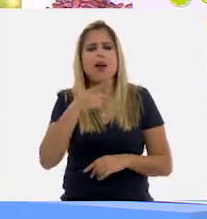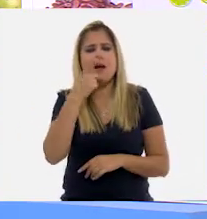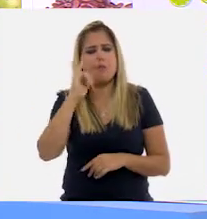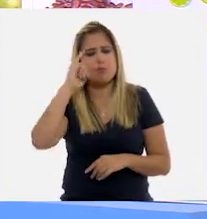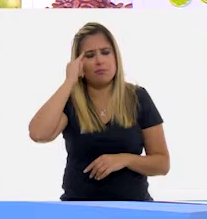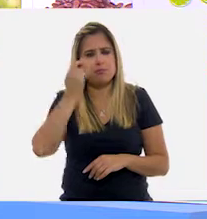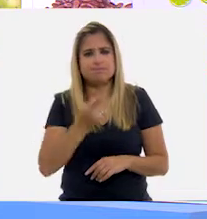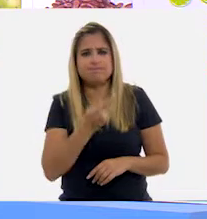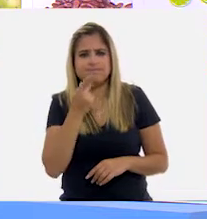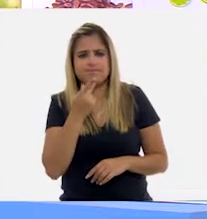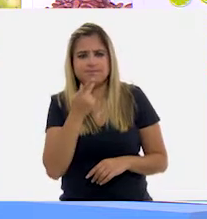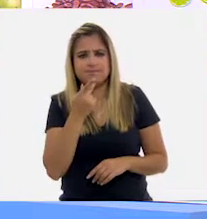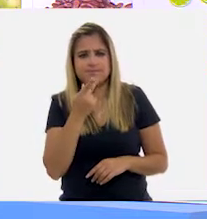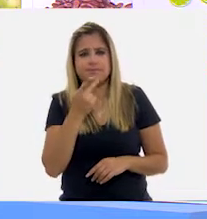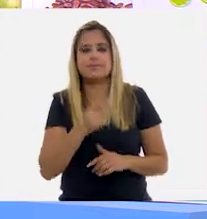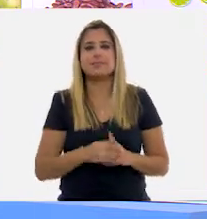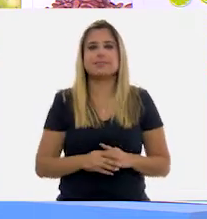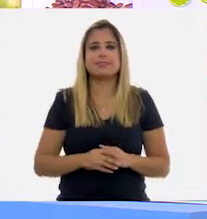el ñañú.